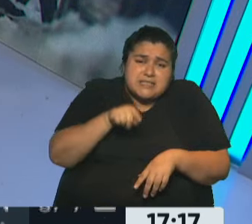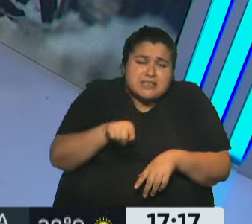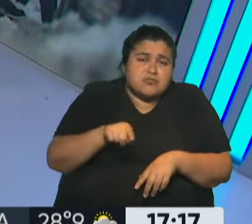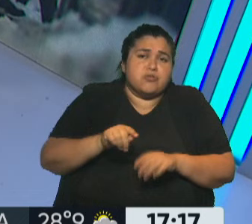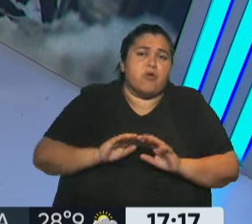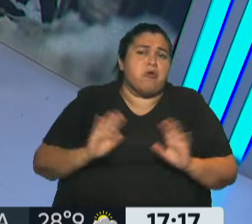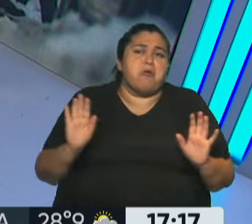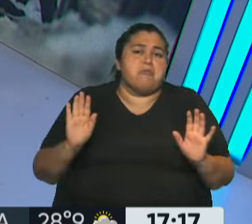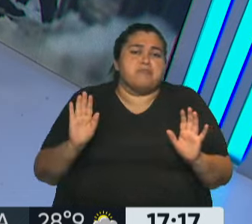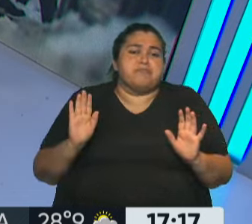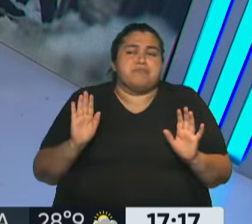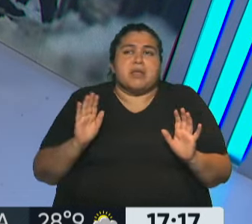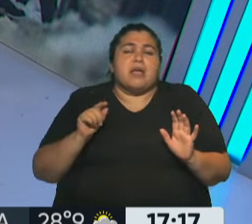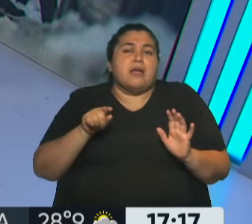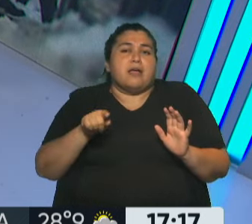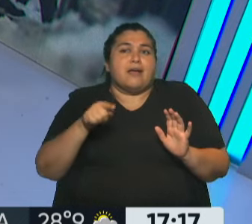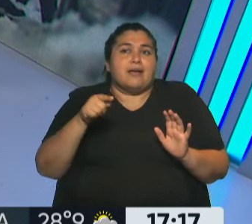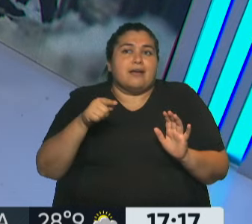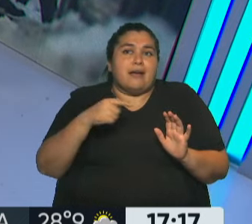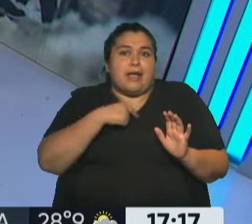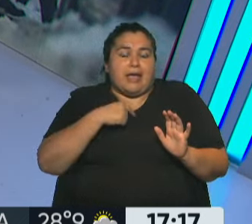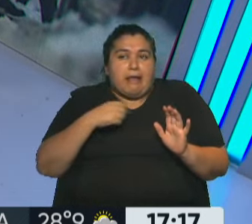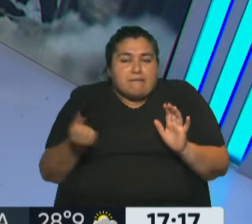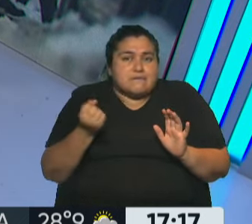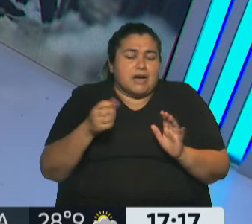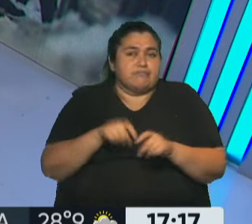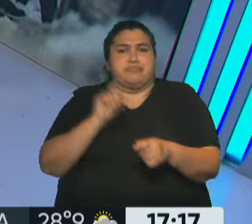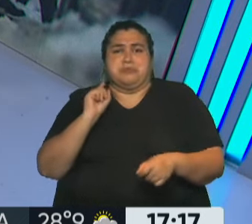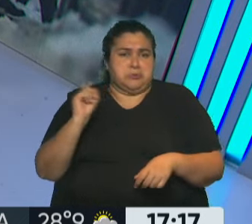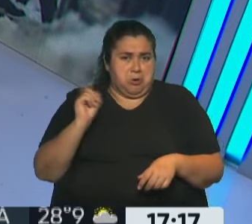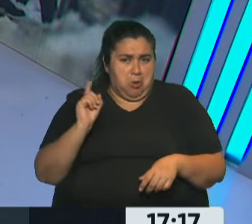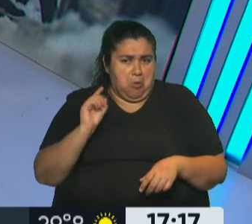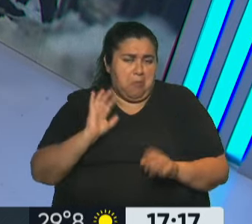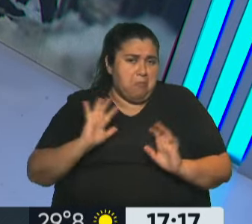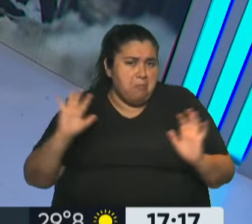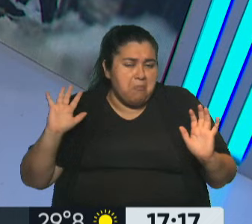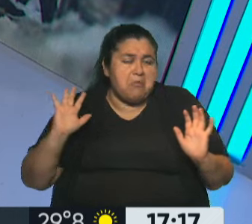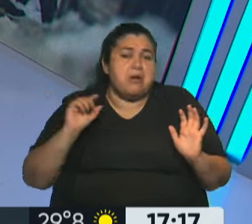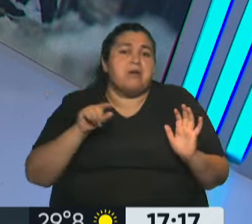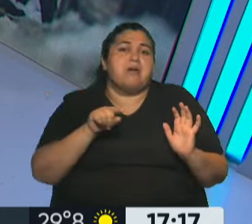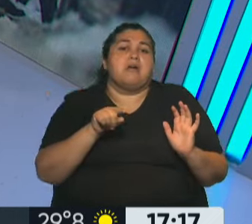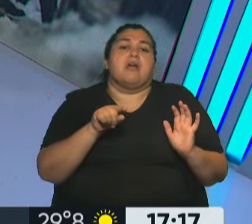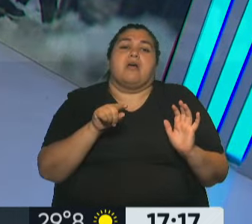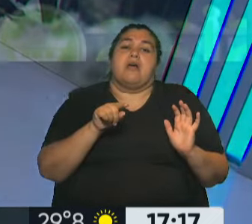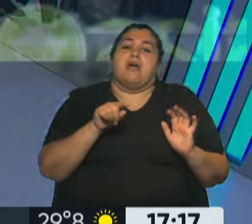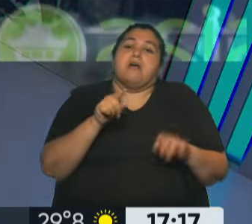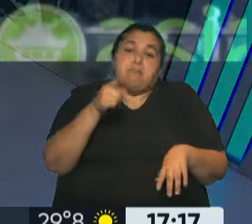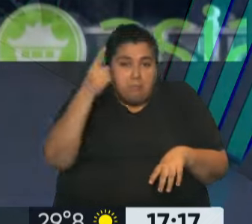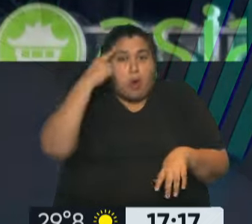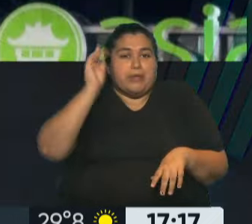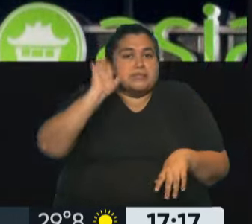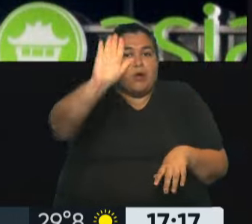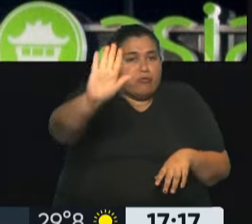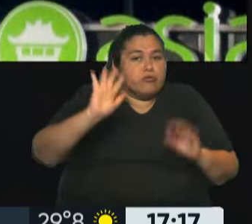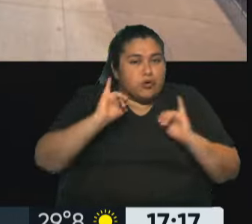demasiado fuerza esta idea, pero sí es interesante porque ellos mismos lo plantean como algo a largo plazo, ¿no? Y es algo que